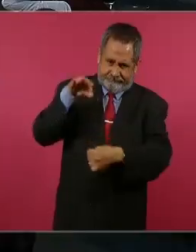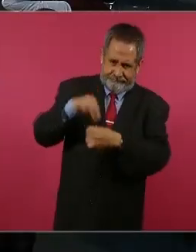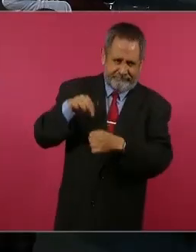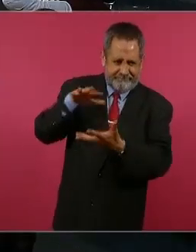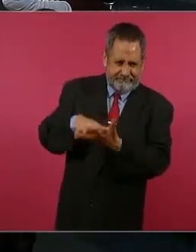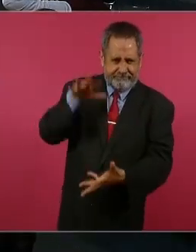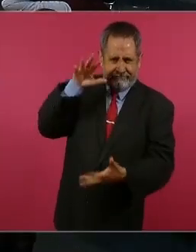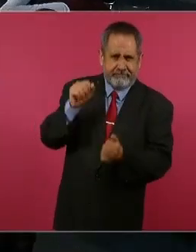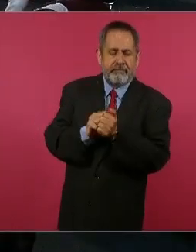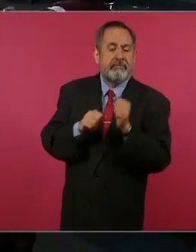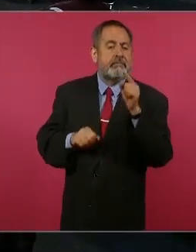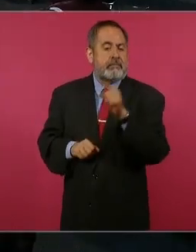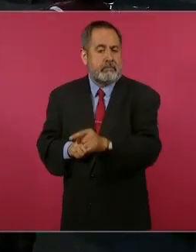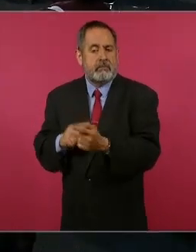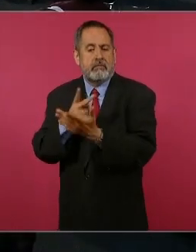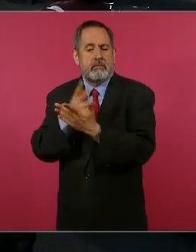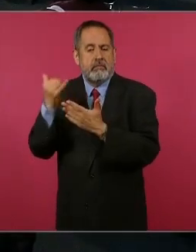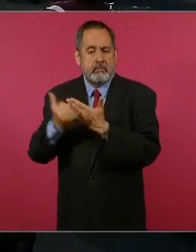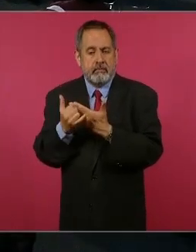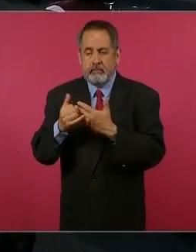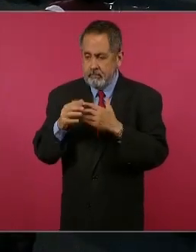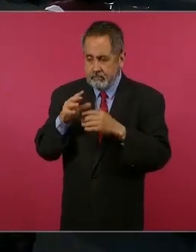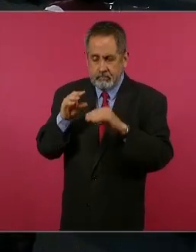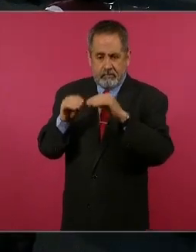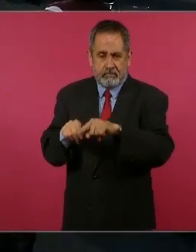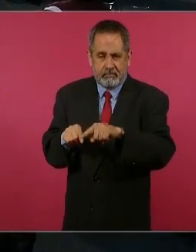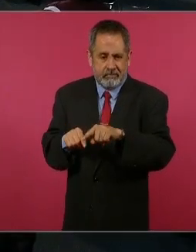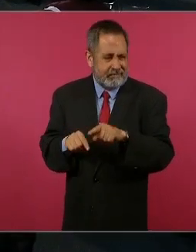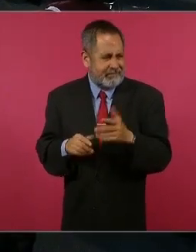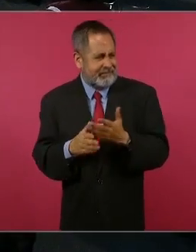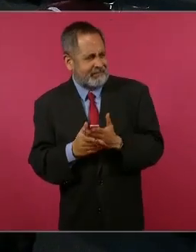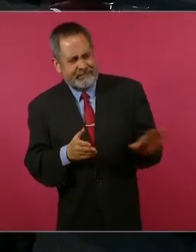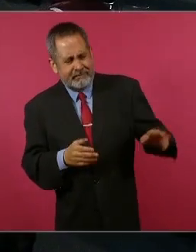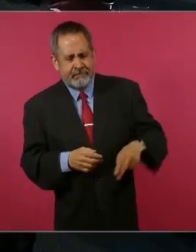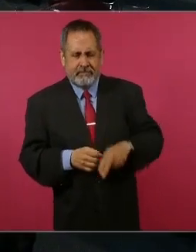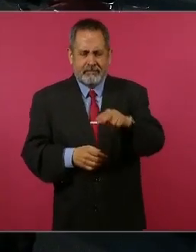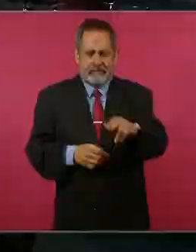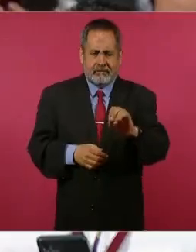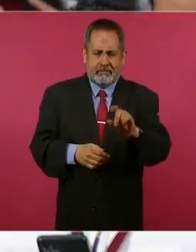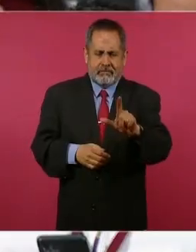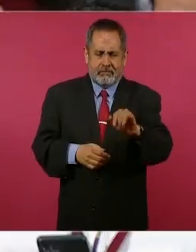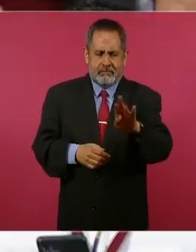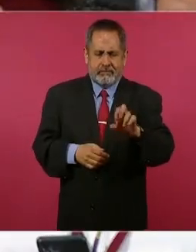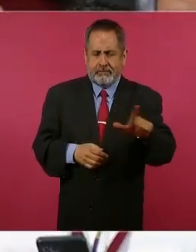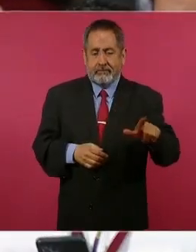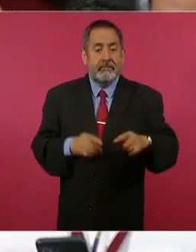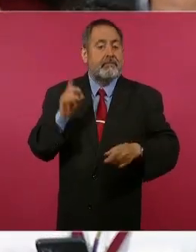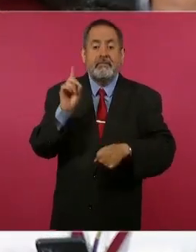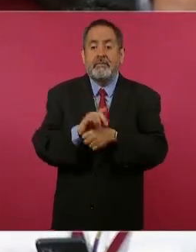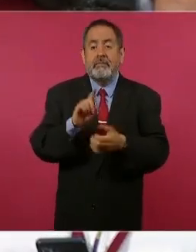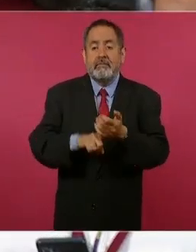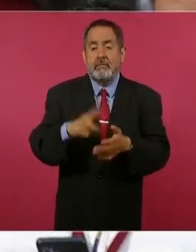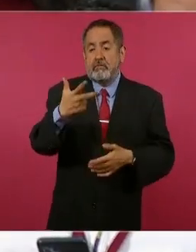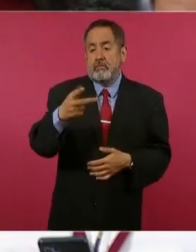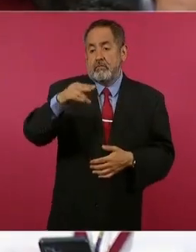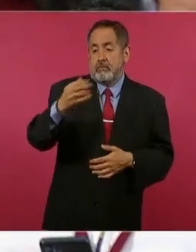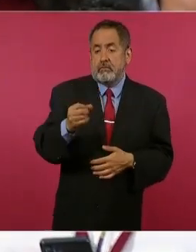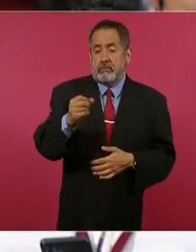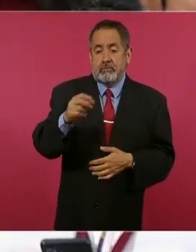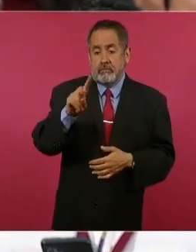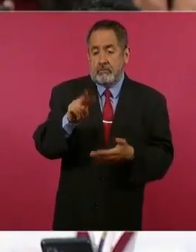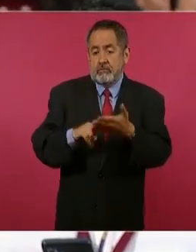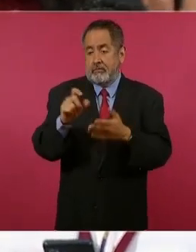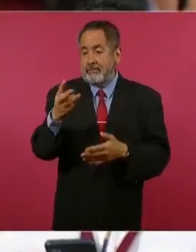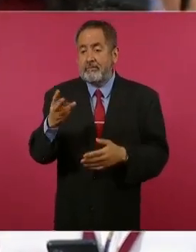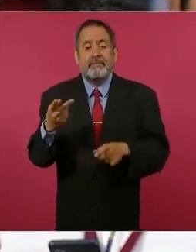masivamente por el proyecto de nación ajeno al neoliberalismo justamente porque el 8 de mayo de 2023 la Suprema